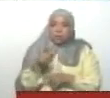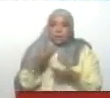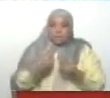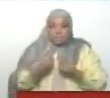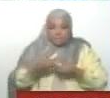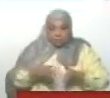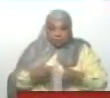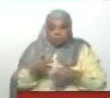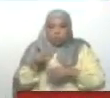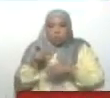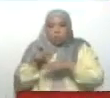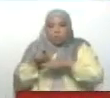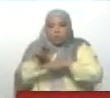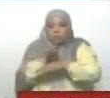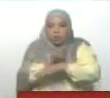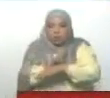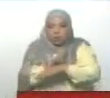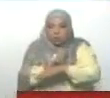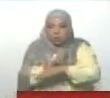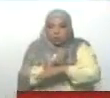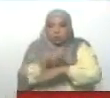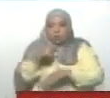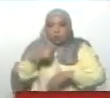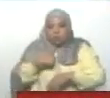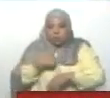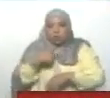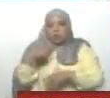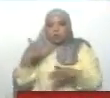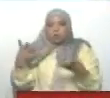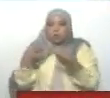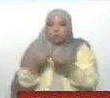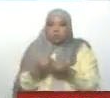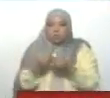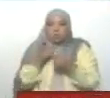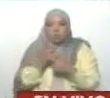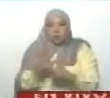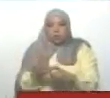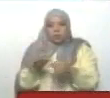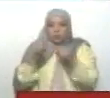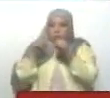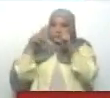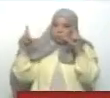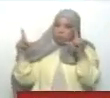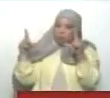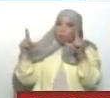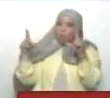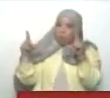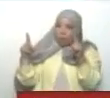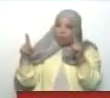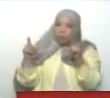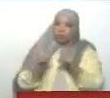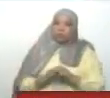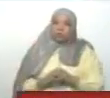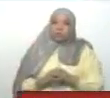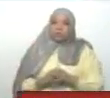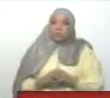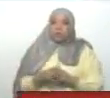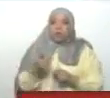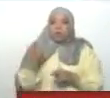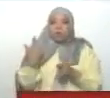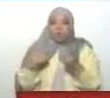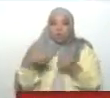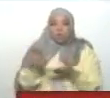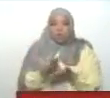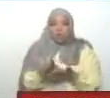puertorriqueño. Y entonces yo me reuní con él y él se mostraba impresionado de la riqueza